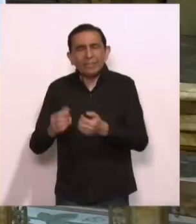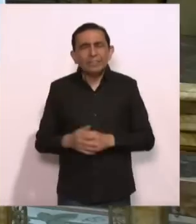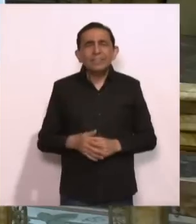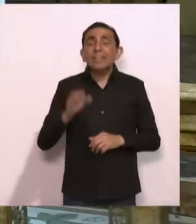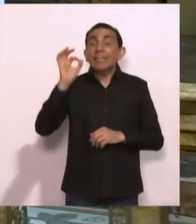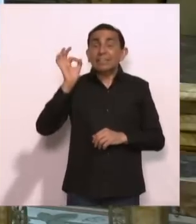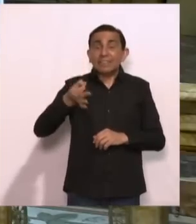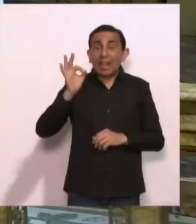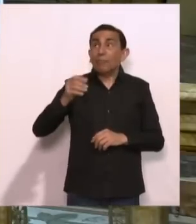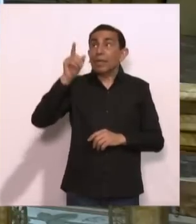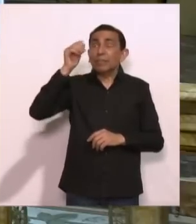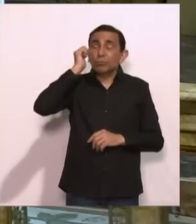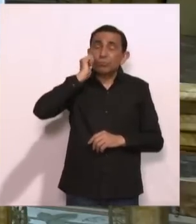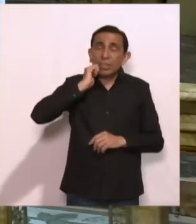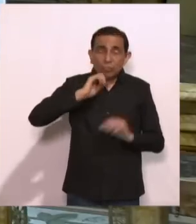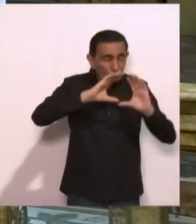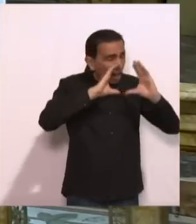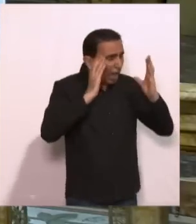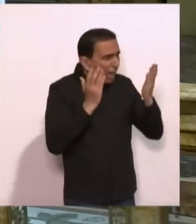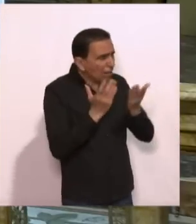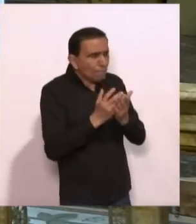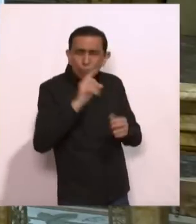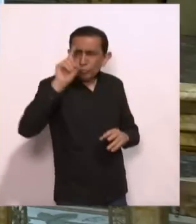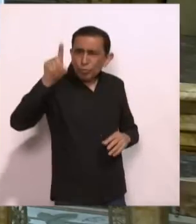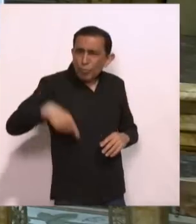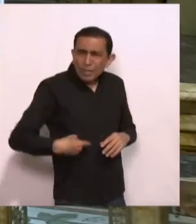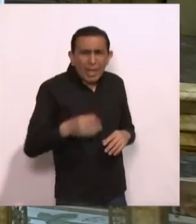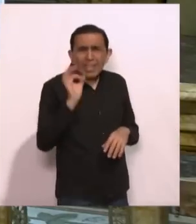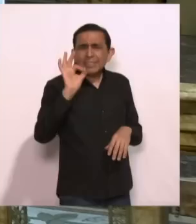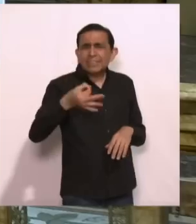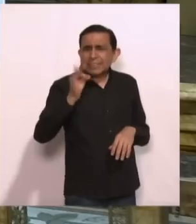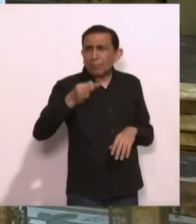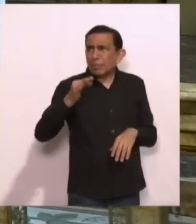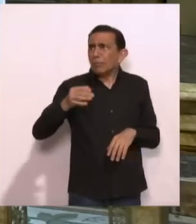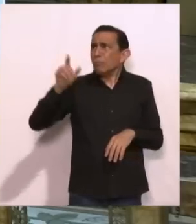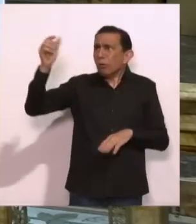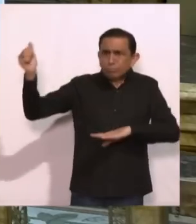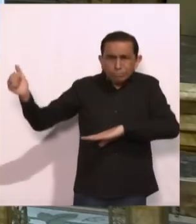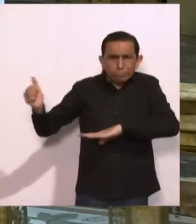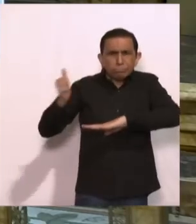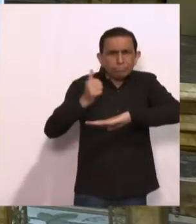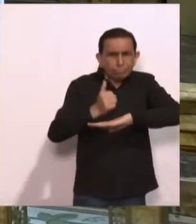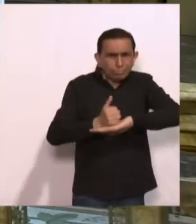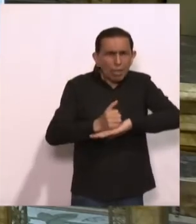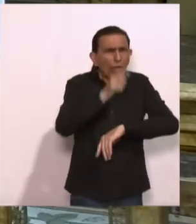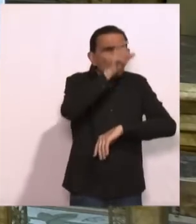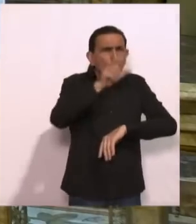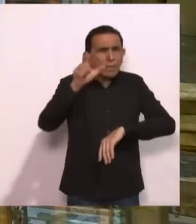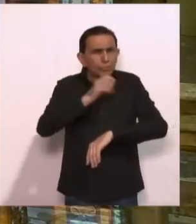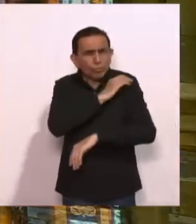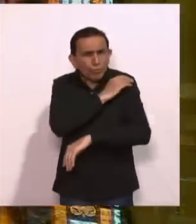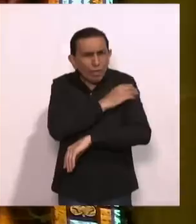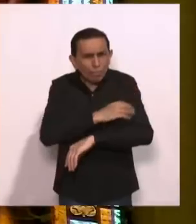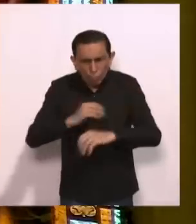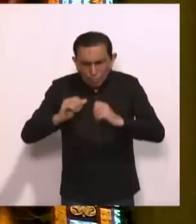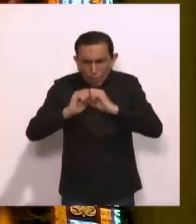saber que vendrás, saber que estarás